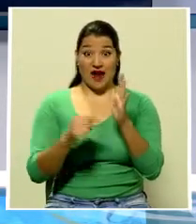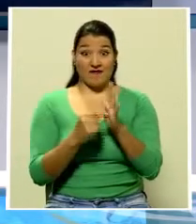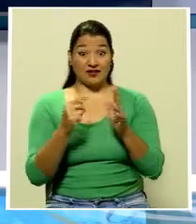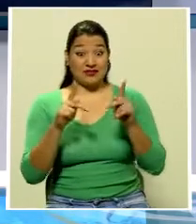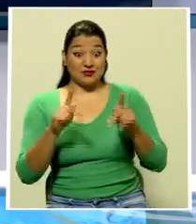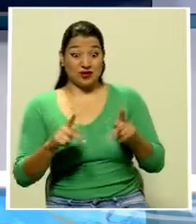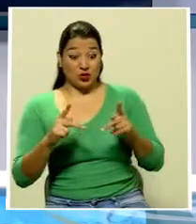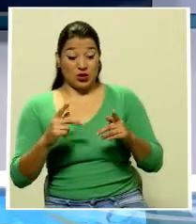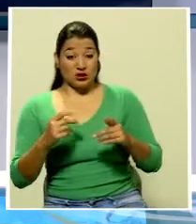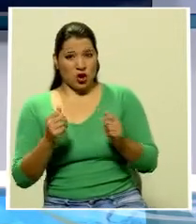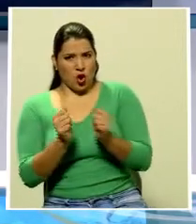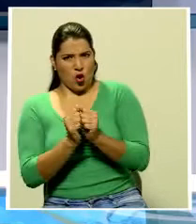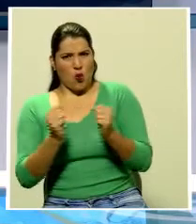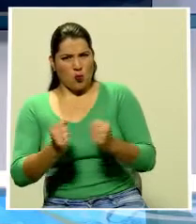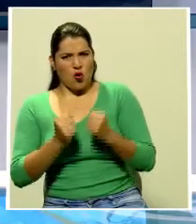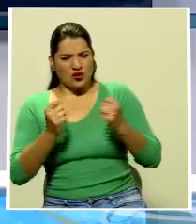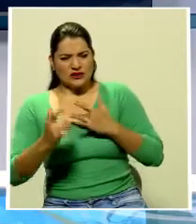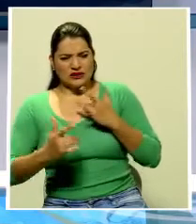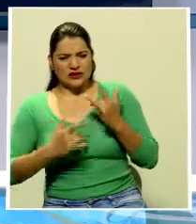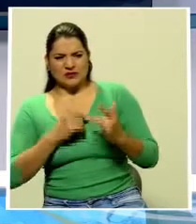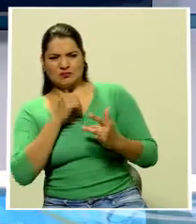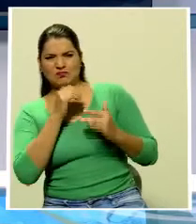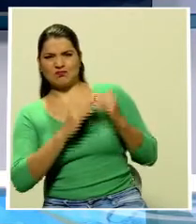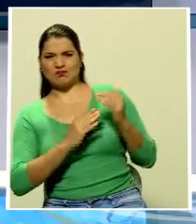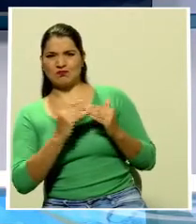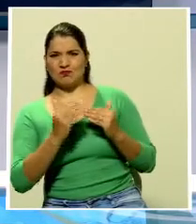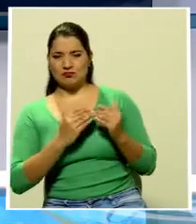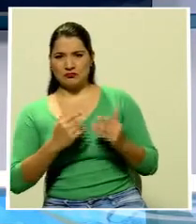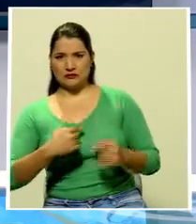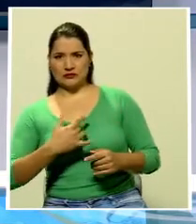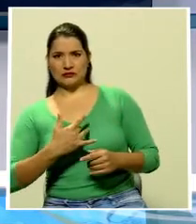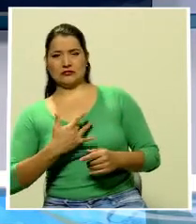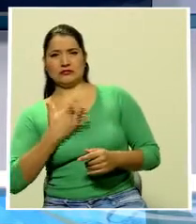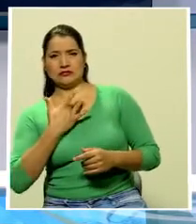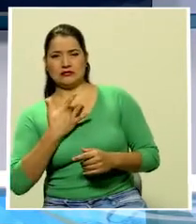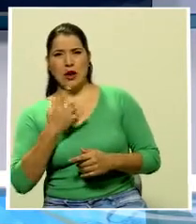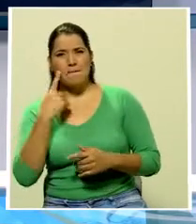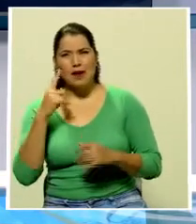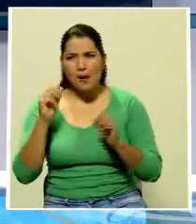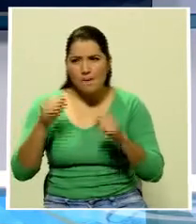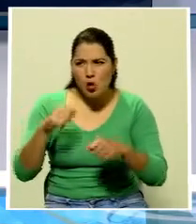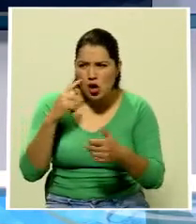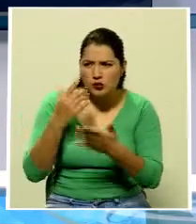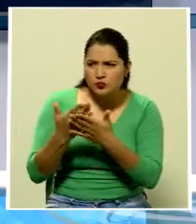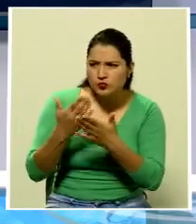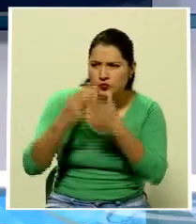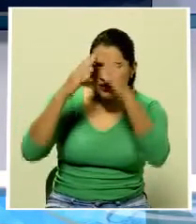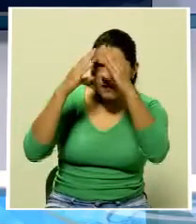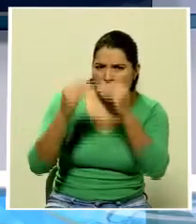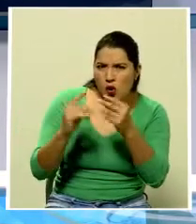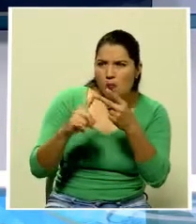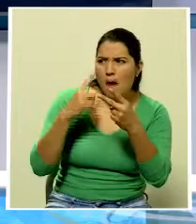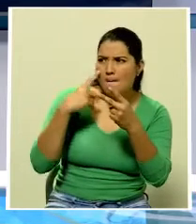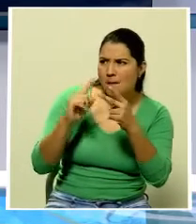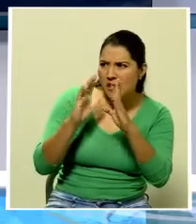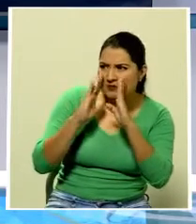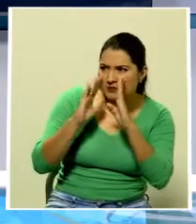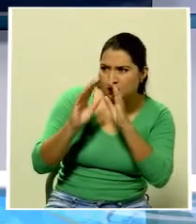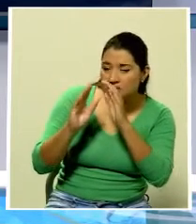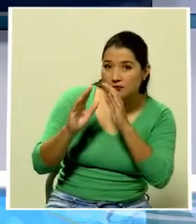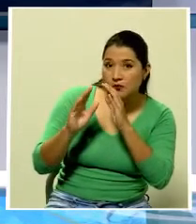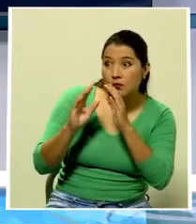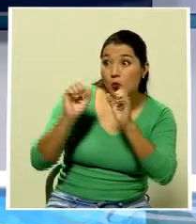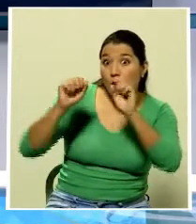poderosos, para confrontar datos, para verificarlos, para cubrir guerras, epidemias, golpes de